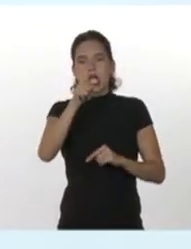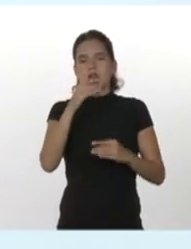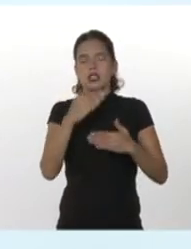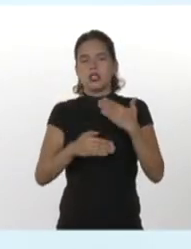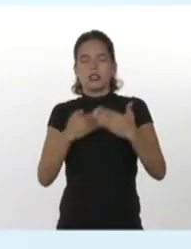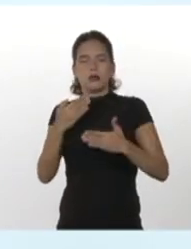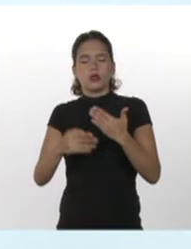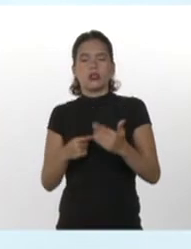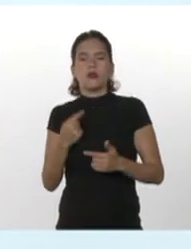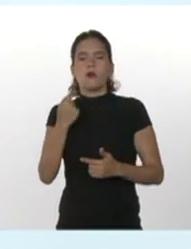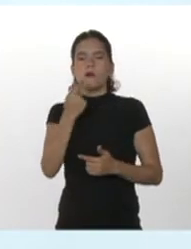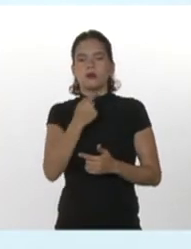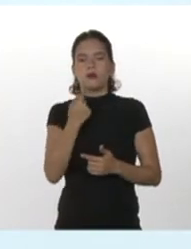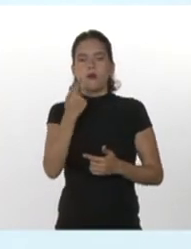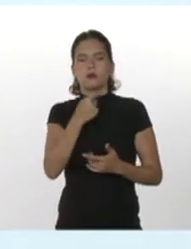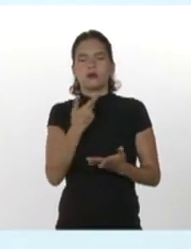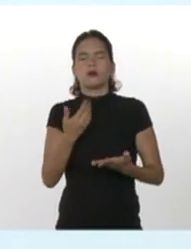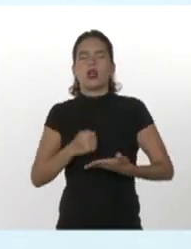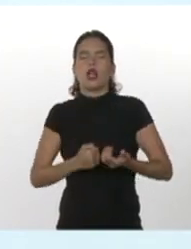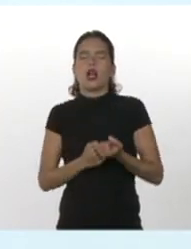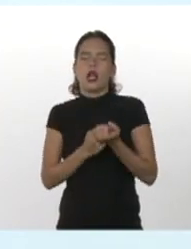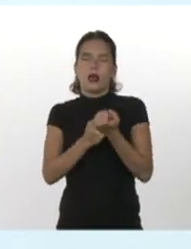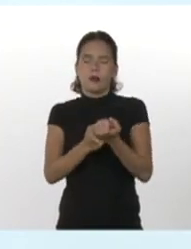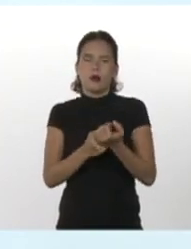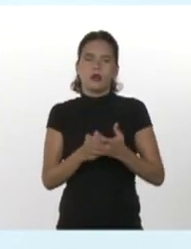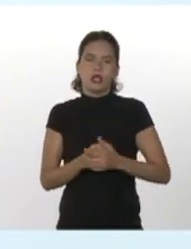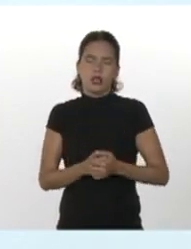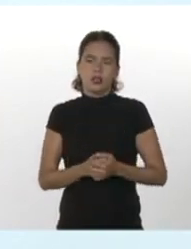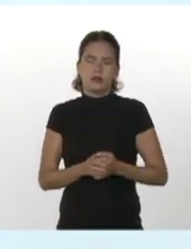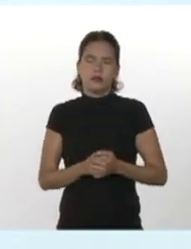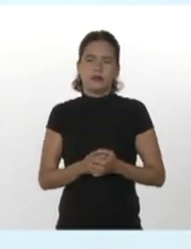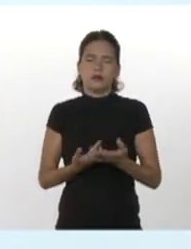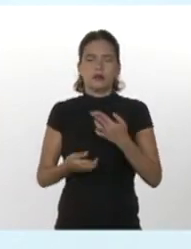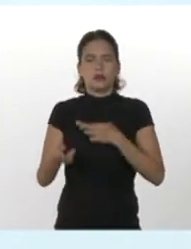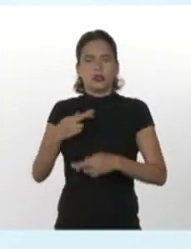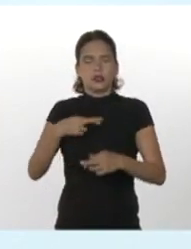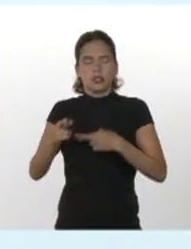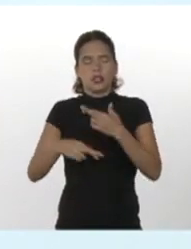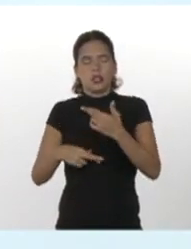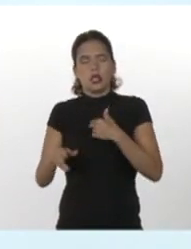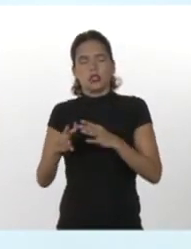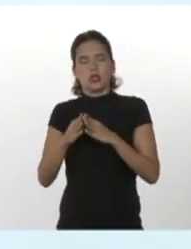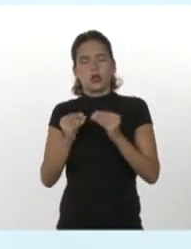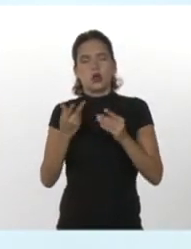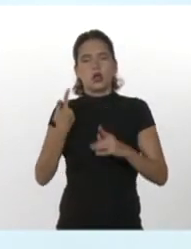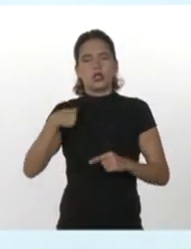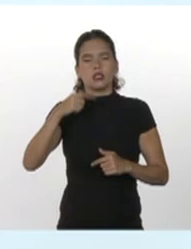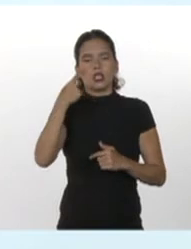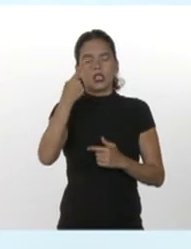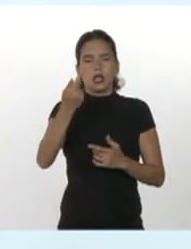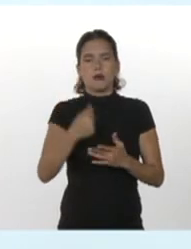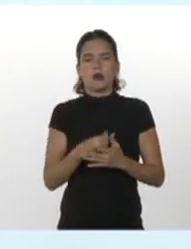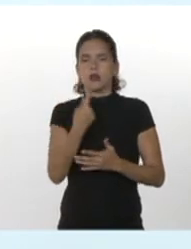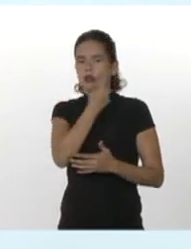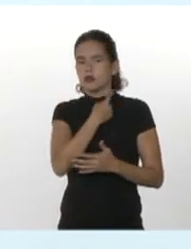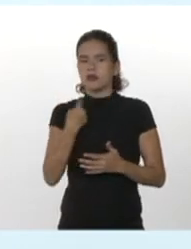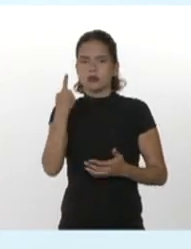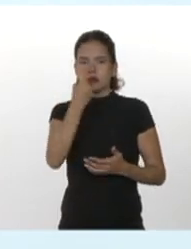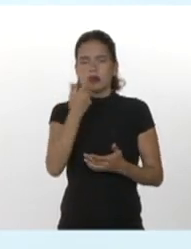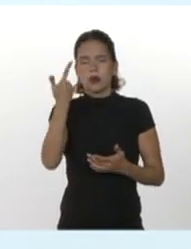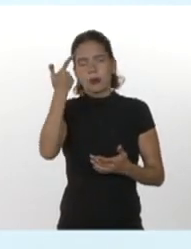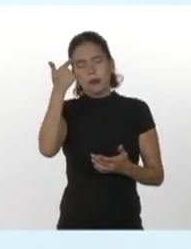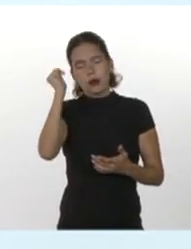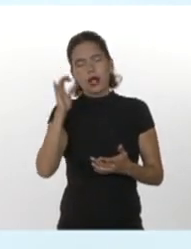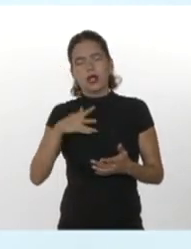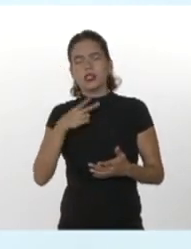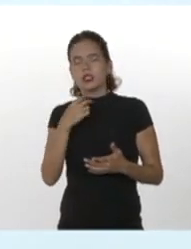proceso de masticación va a favorecer y va a intervenir en todo lo que tiene que ver con el aparato fonador para